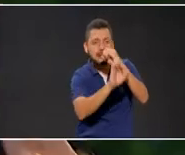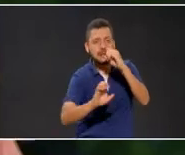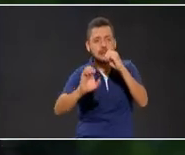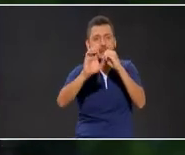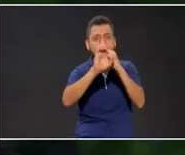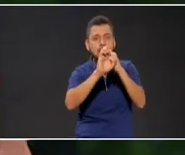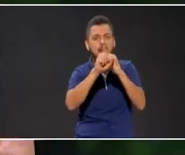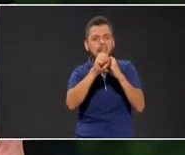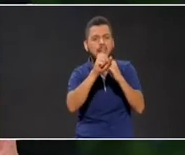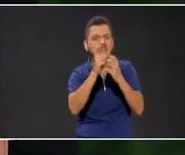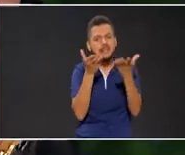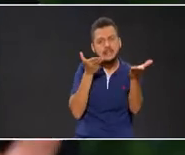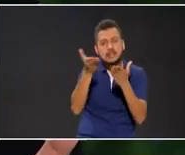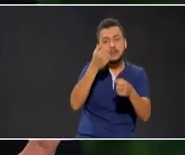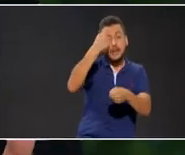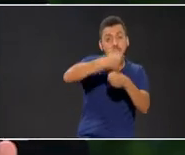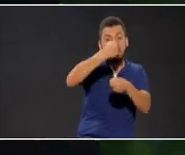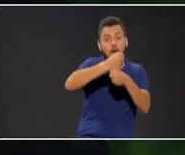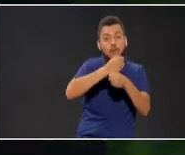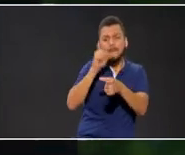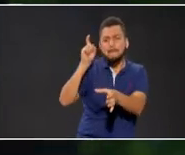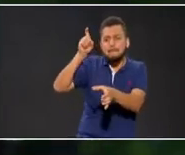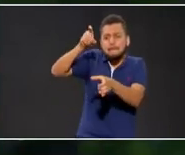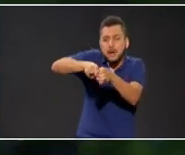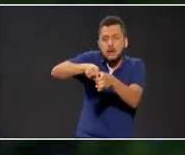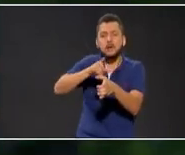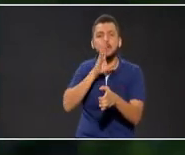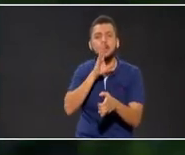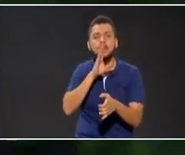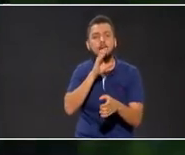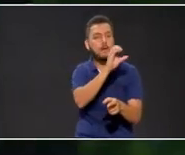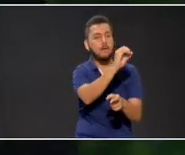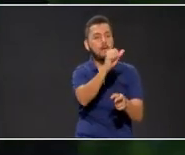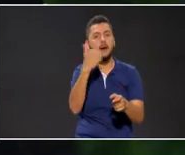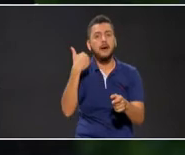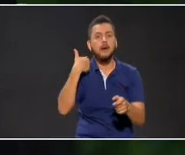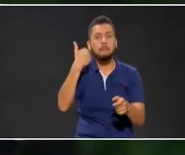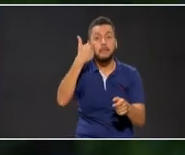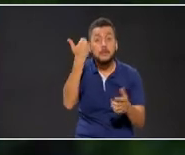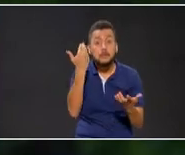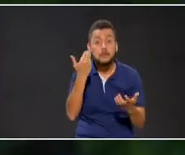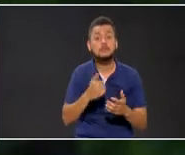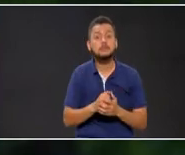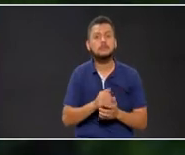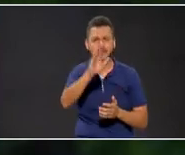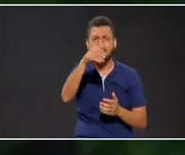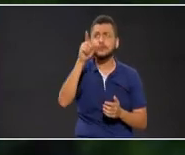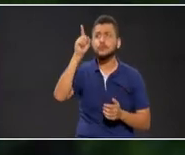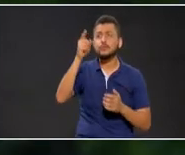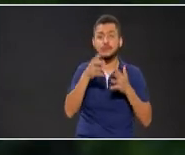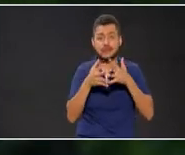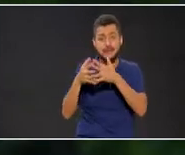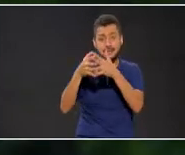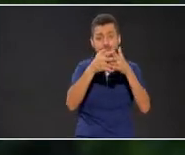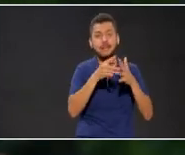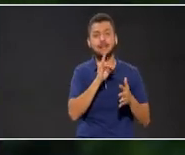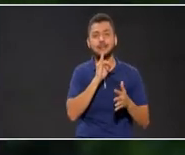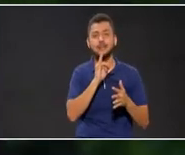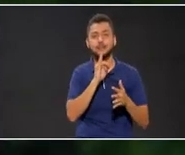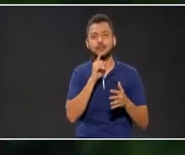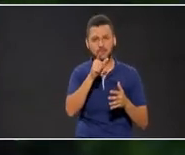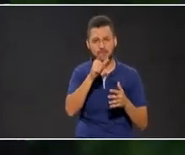que inhabilita al adulto mayor no pongamos a trabajar cuando ustedes van a estados unidos ustedes ven en los walkman la señora adulto mayor que está